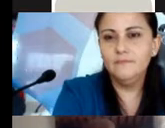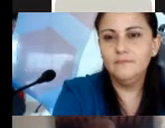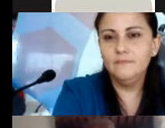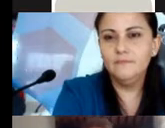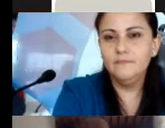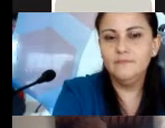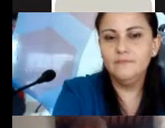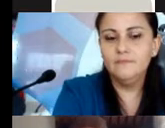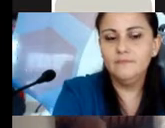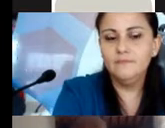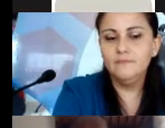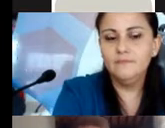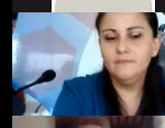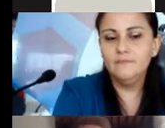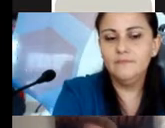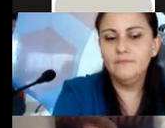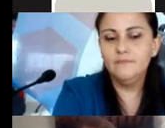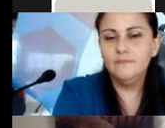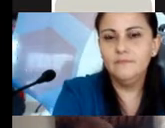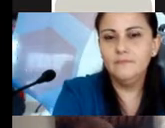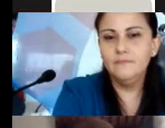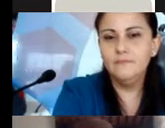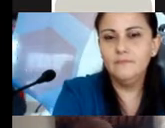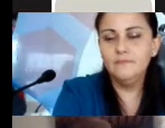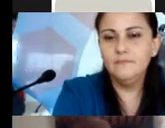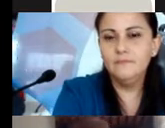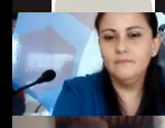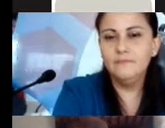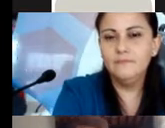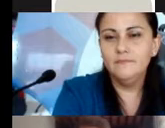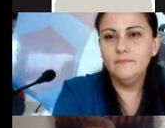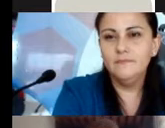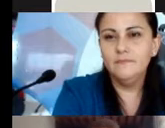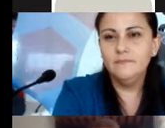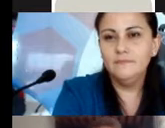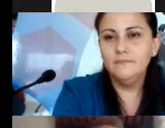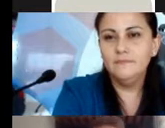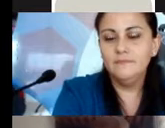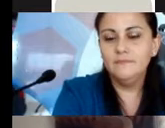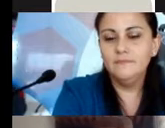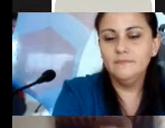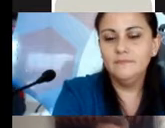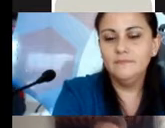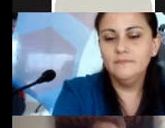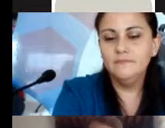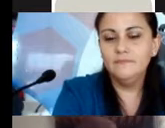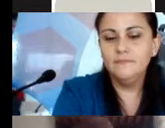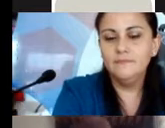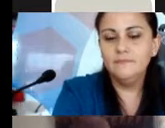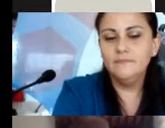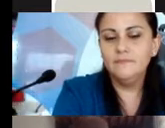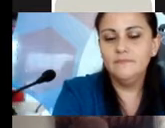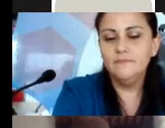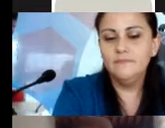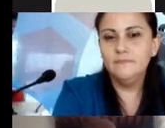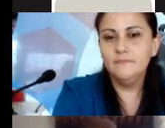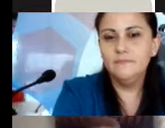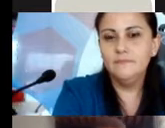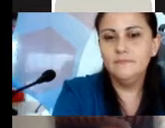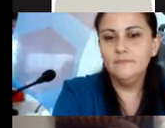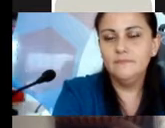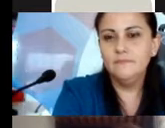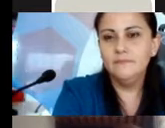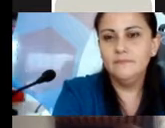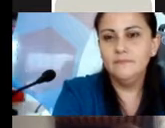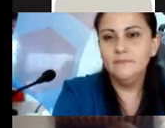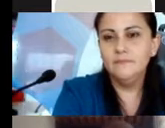de patología subyacente, retracción muscular, principalmente, y mucho menos en distónicos o hipertonos. ¿Okay? Un